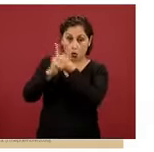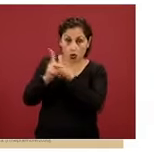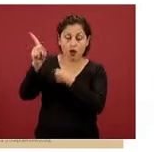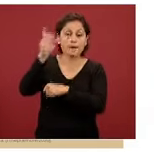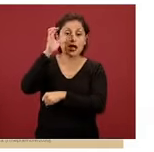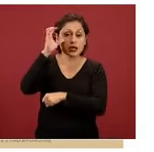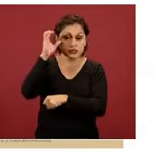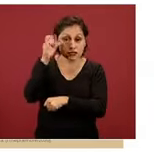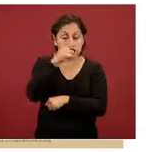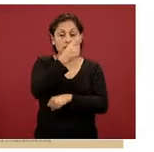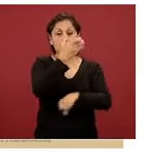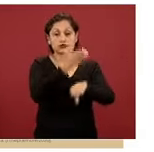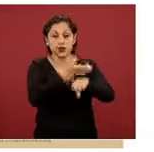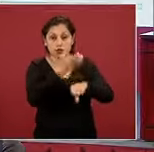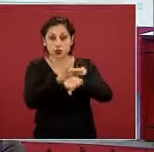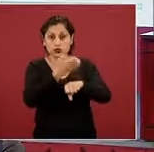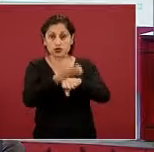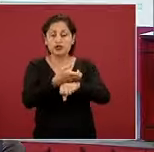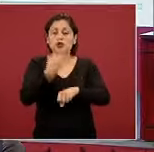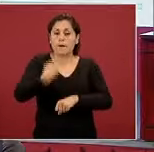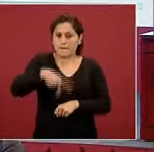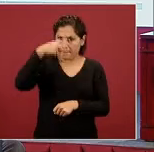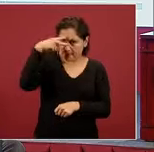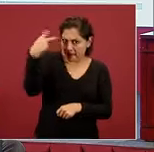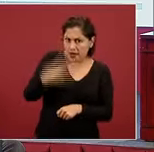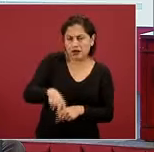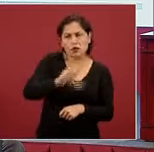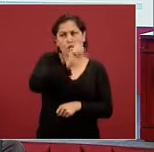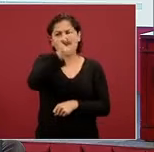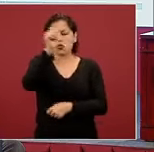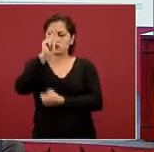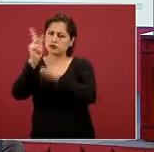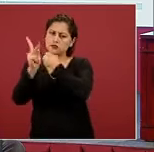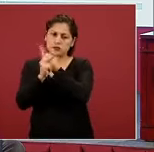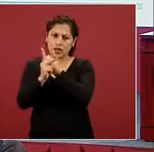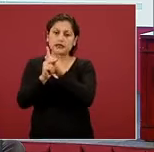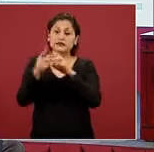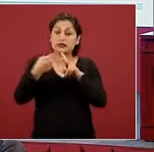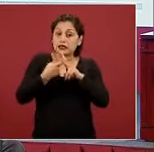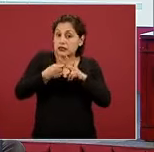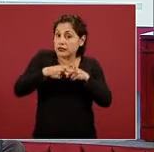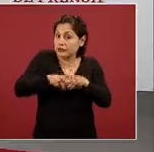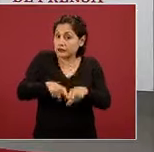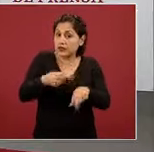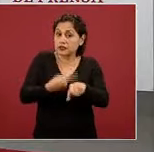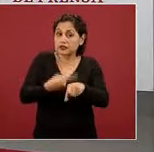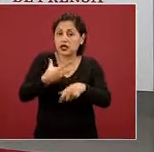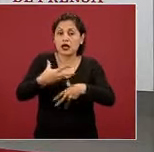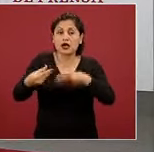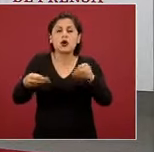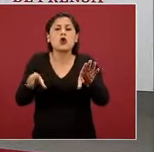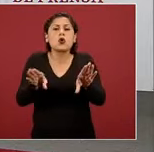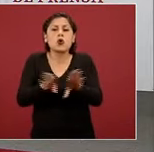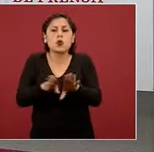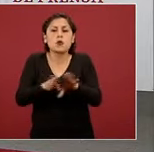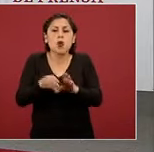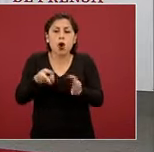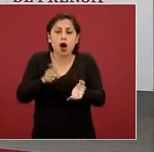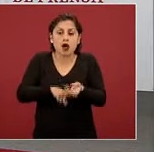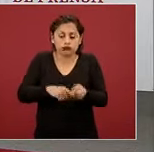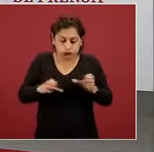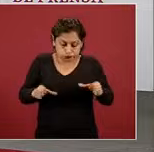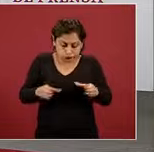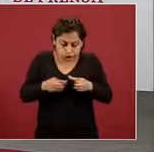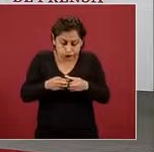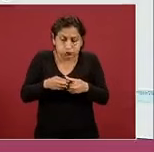en Estados Unidos, también en México, también en cualquier país, al principio ocurre en pequeños conglomerados de casos que se